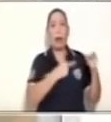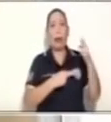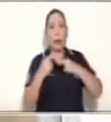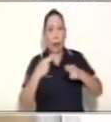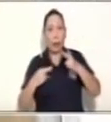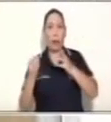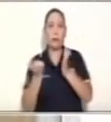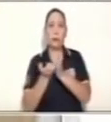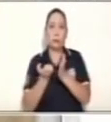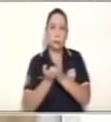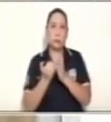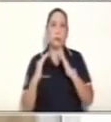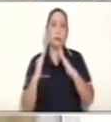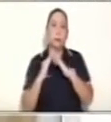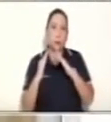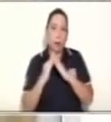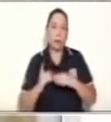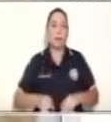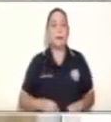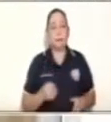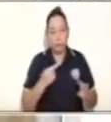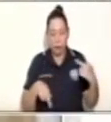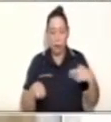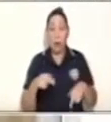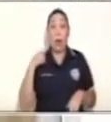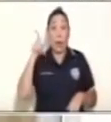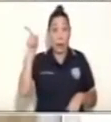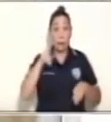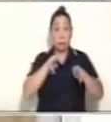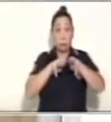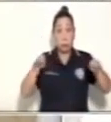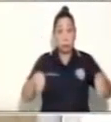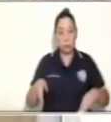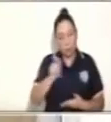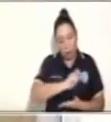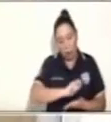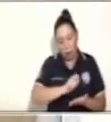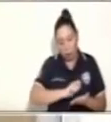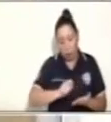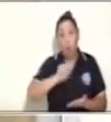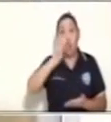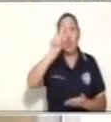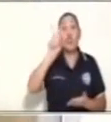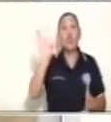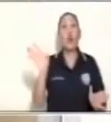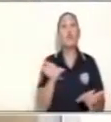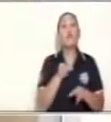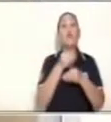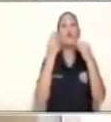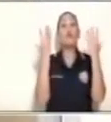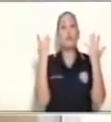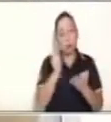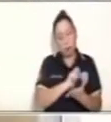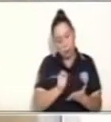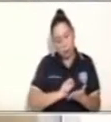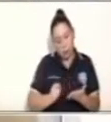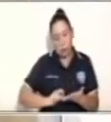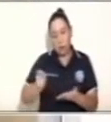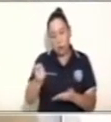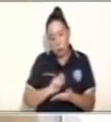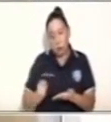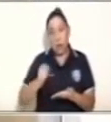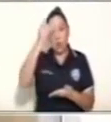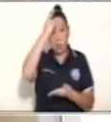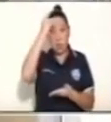perfecto porque eran las 2 de la mañana, había un silencio total. Cuando de pronto escuché